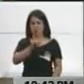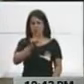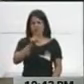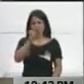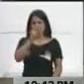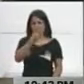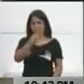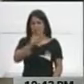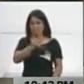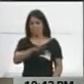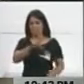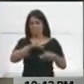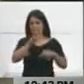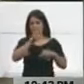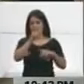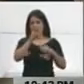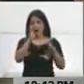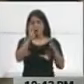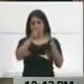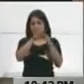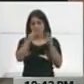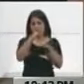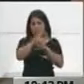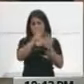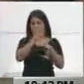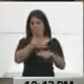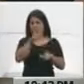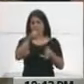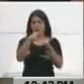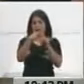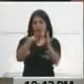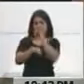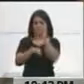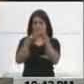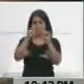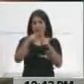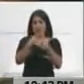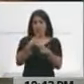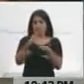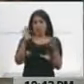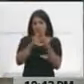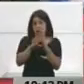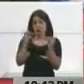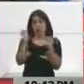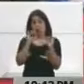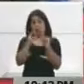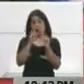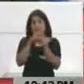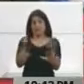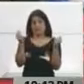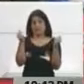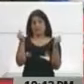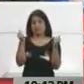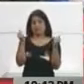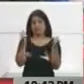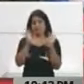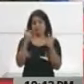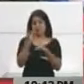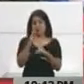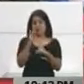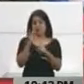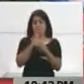rechazó todo fuera de la unidad. La izquierda, añadió, o sobrevive con la unidad o desaparece sin la unidad. José